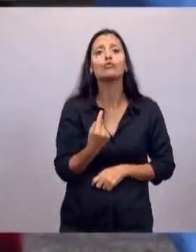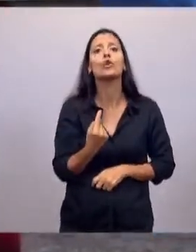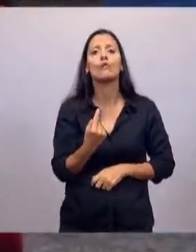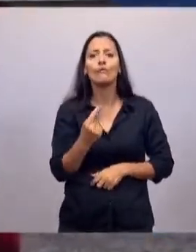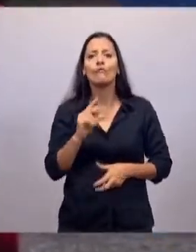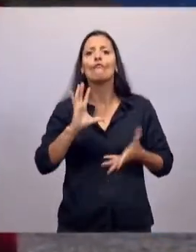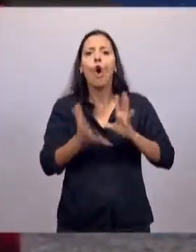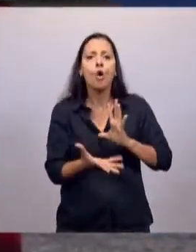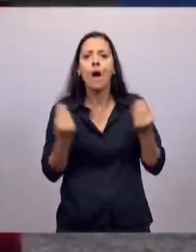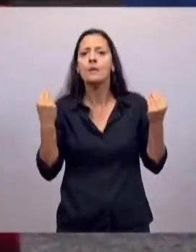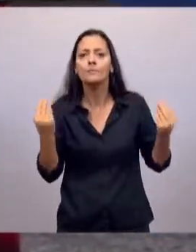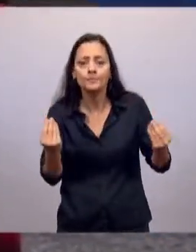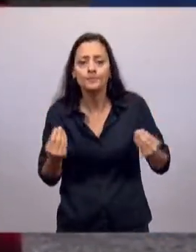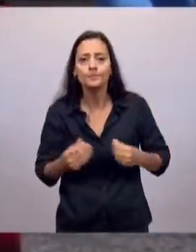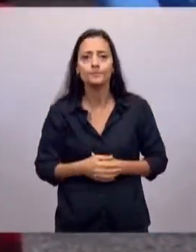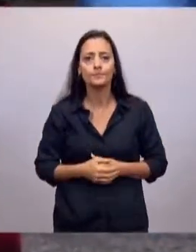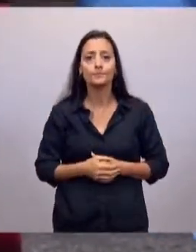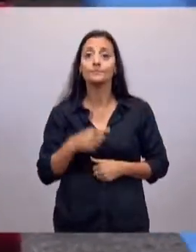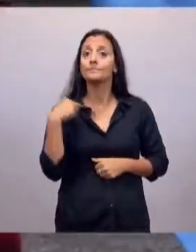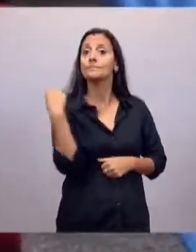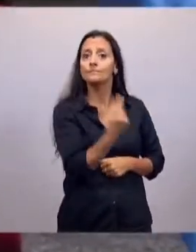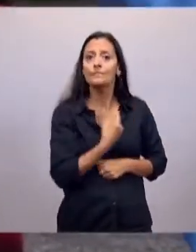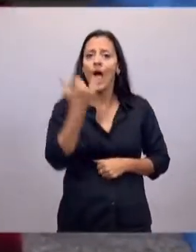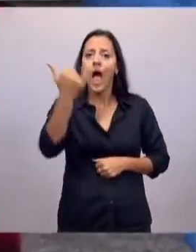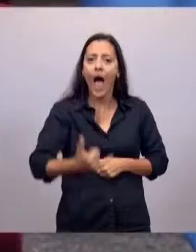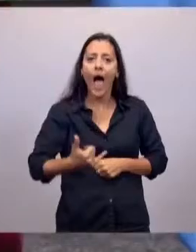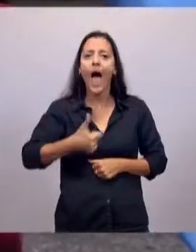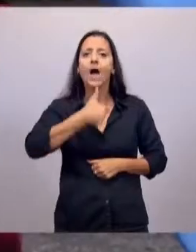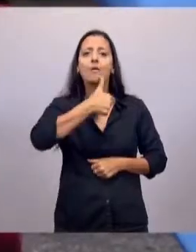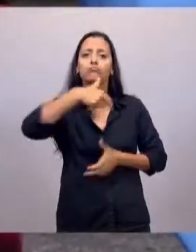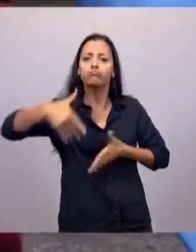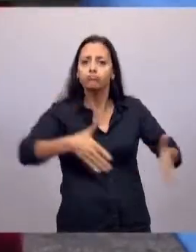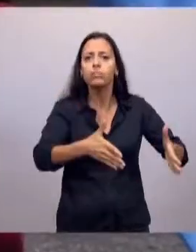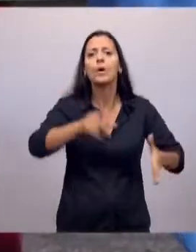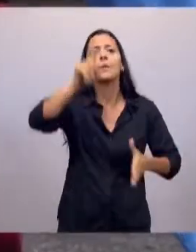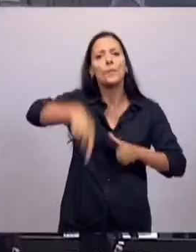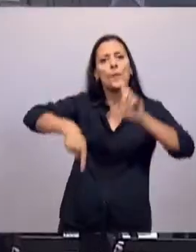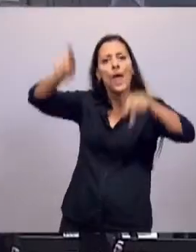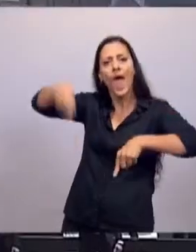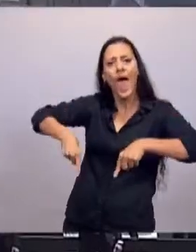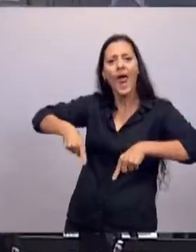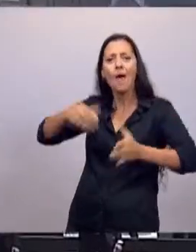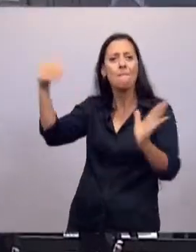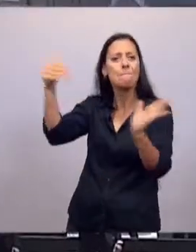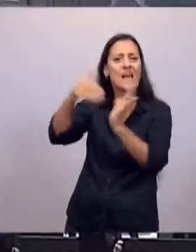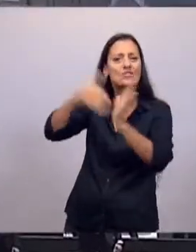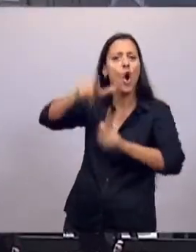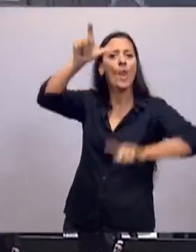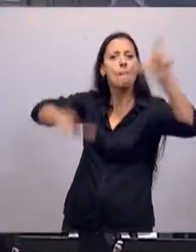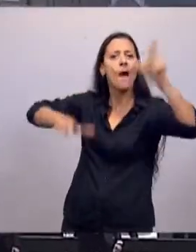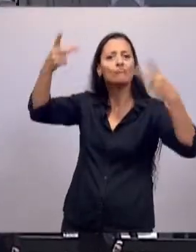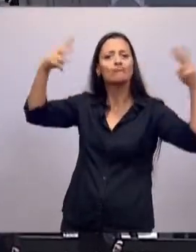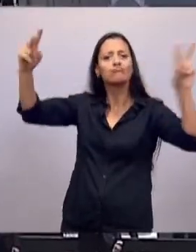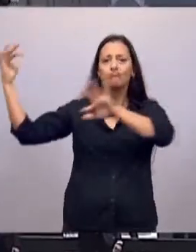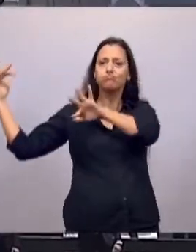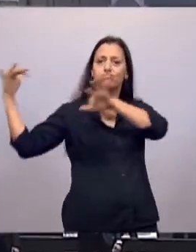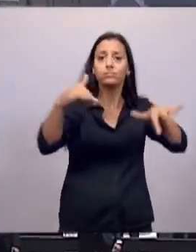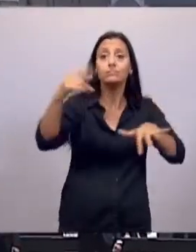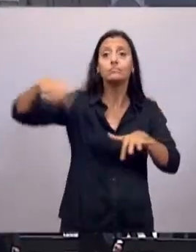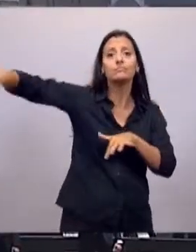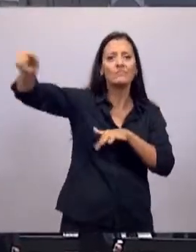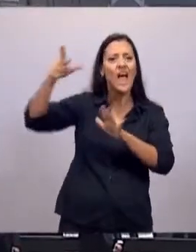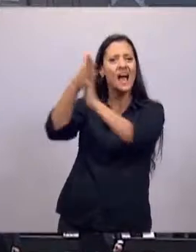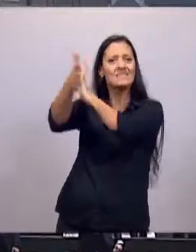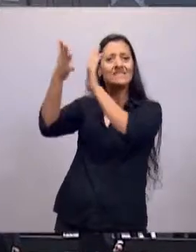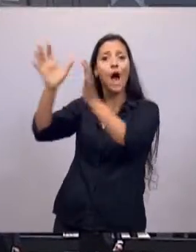luz de Occidente. Nuestras costas recibían con brazos abiertos a millones de inmigrantes que se escapaban de una